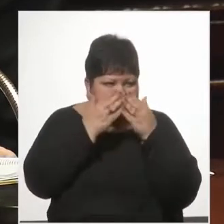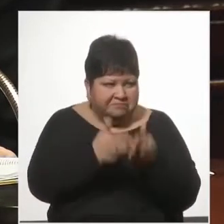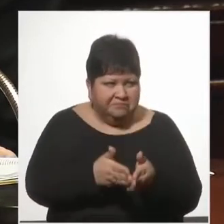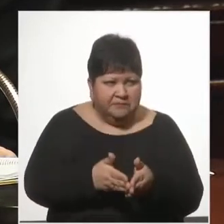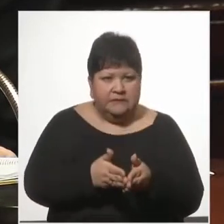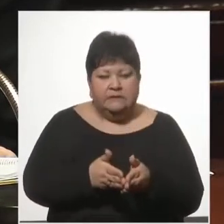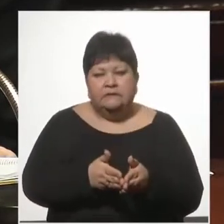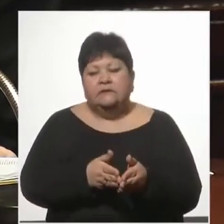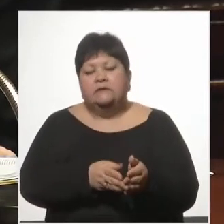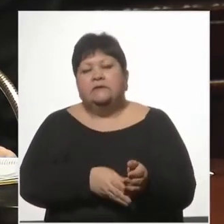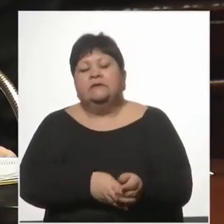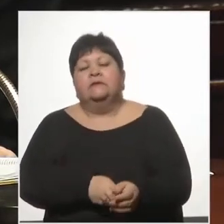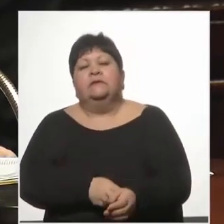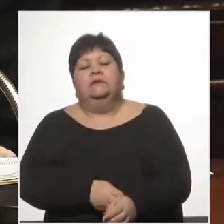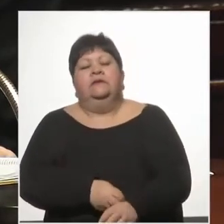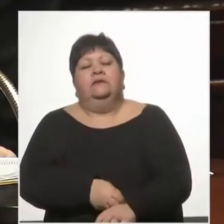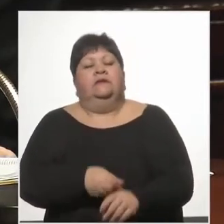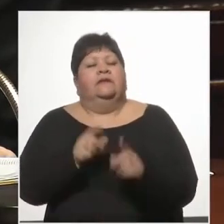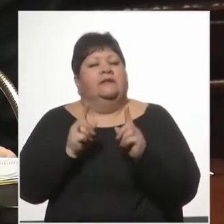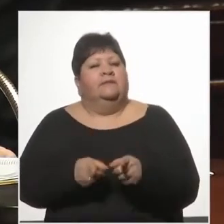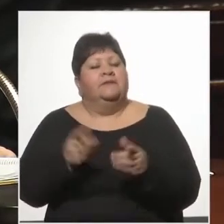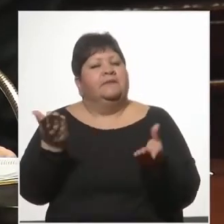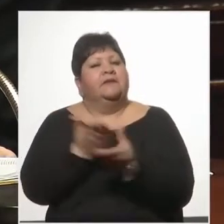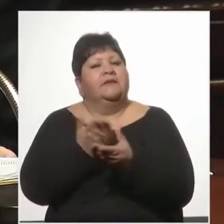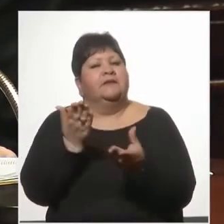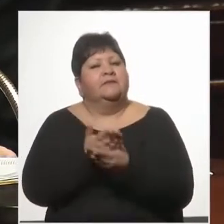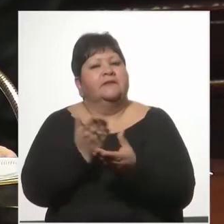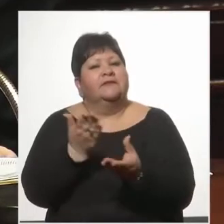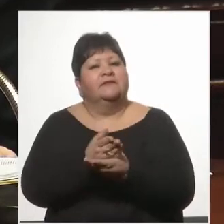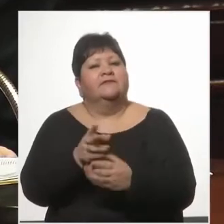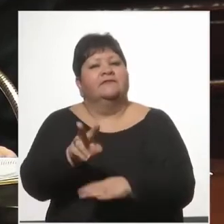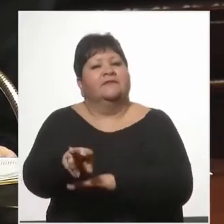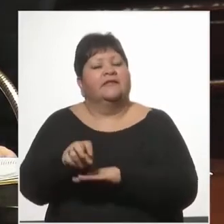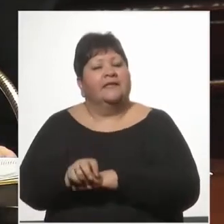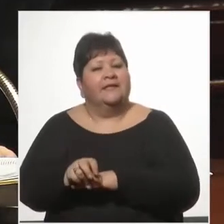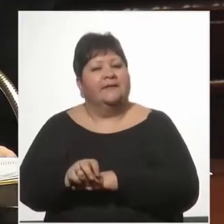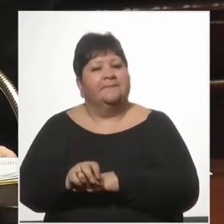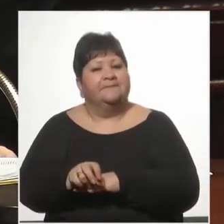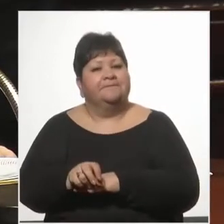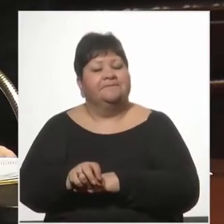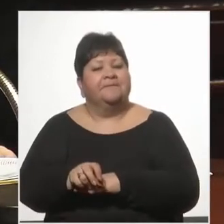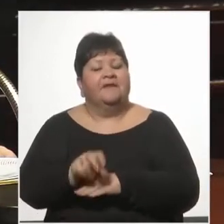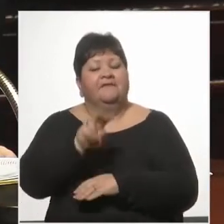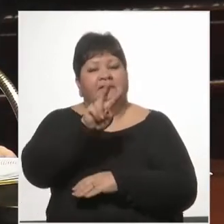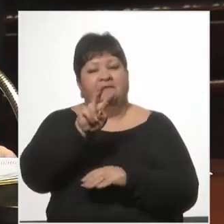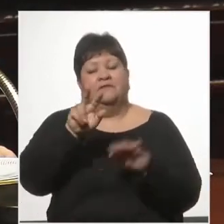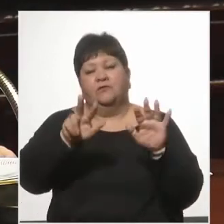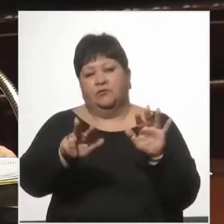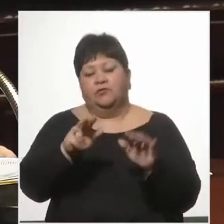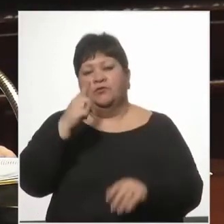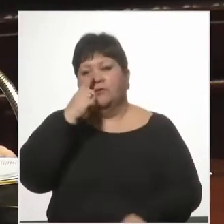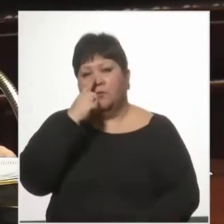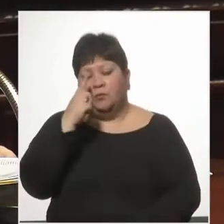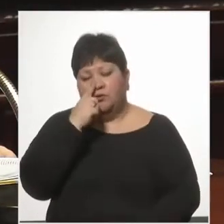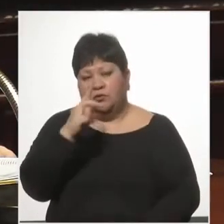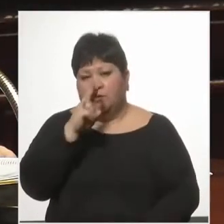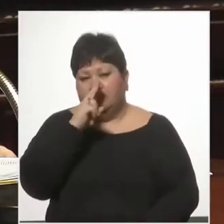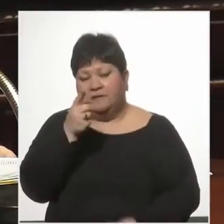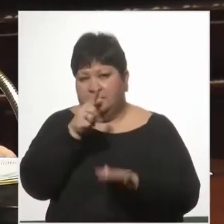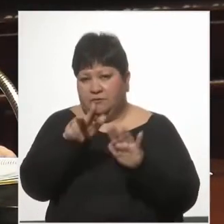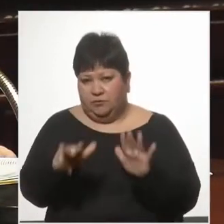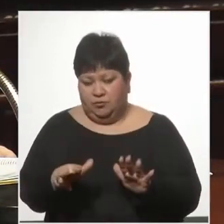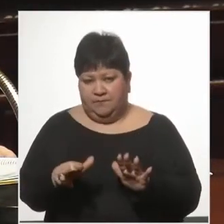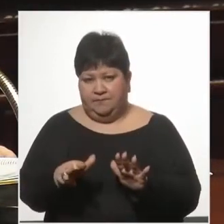la propia carpeta fiscal. El 28 de junio del 2018, el general Manini hace